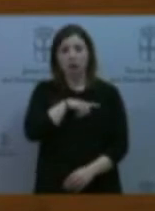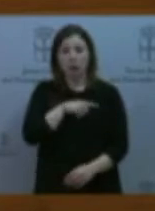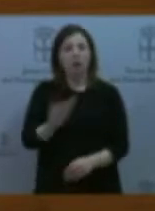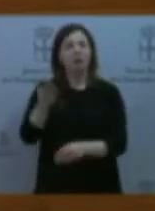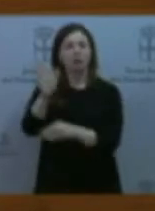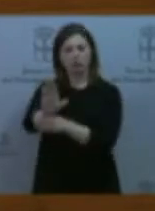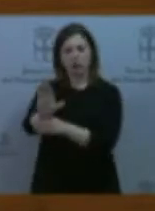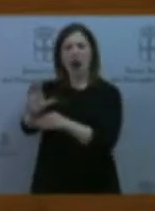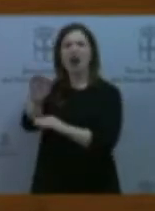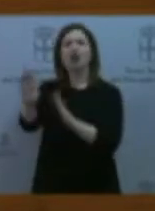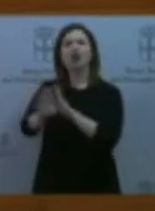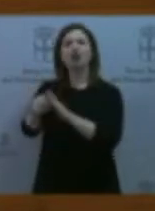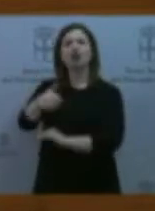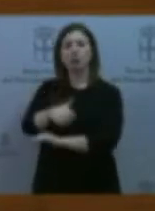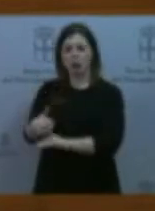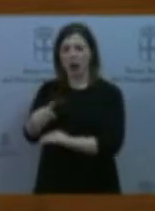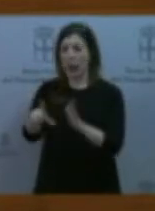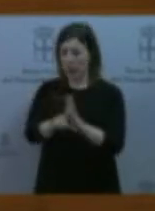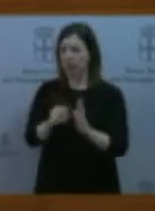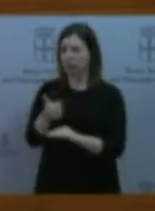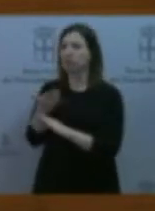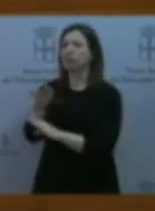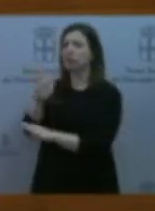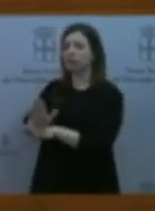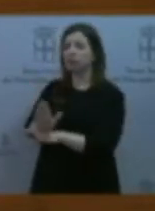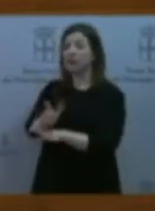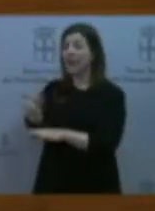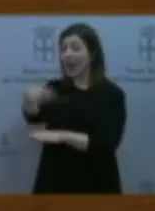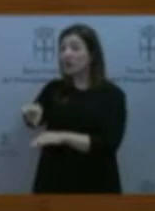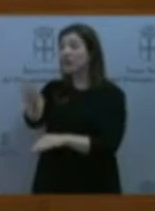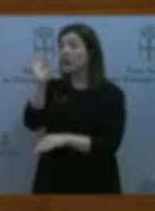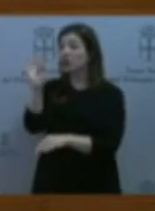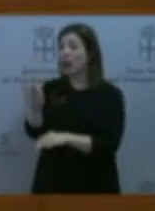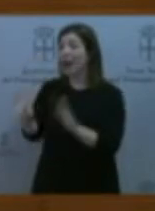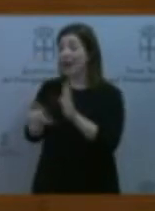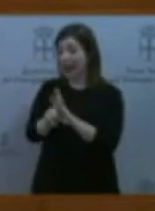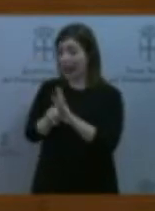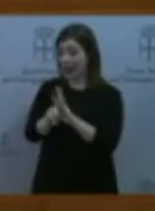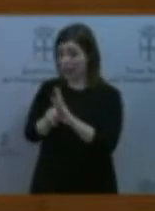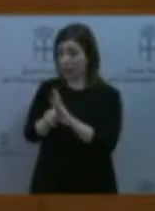ley legal no significa que para nosotros no sea falta de ética.